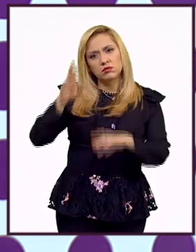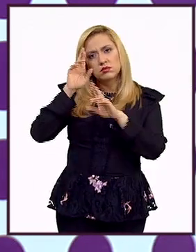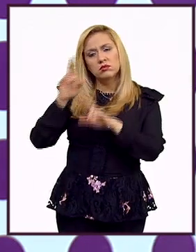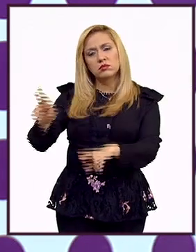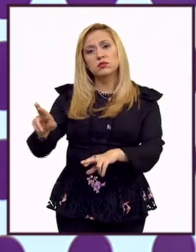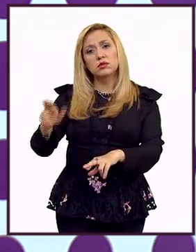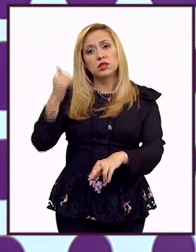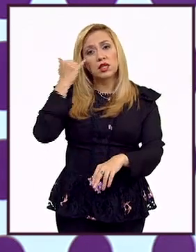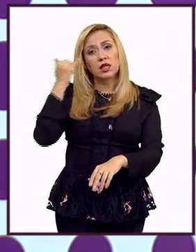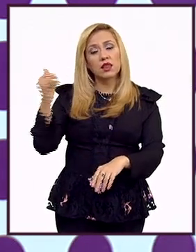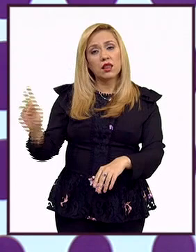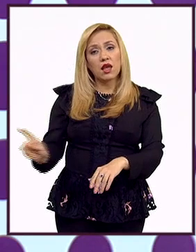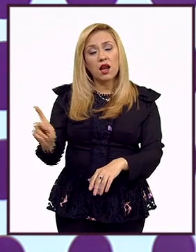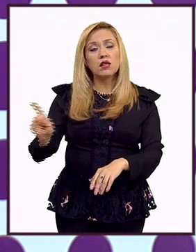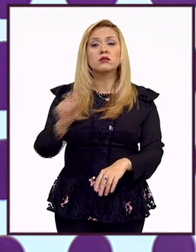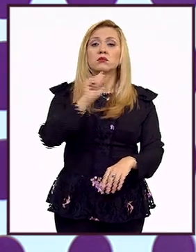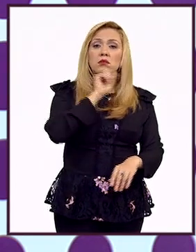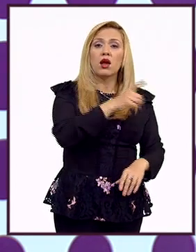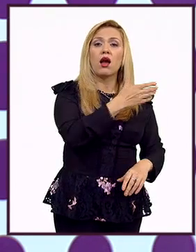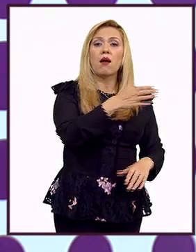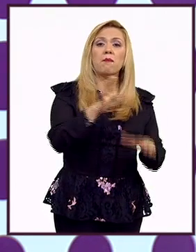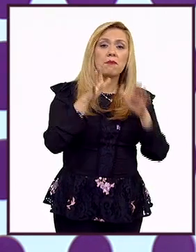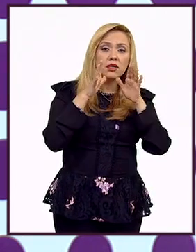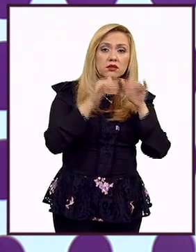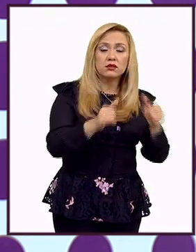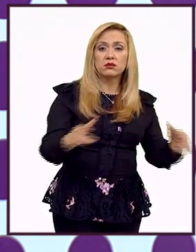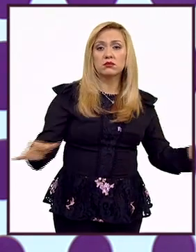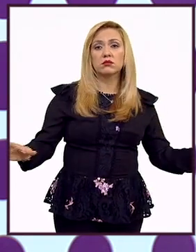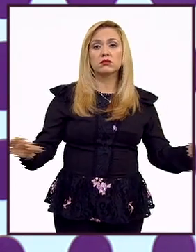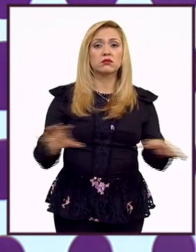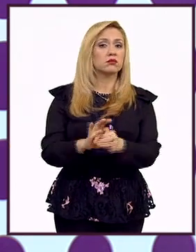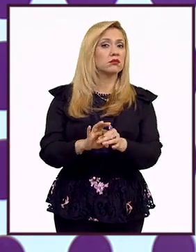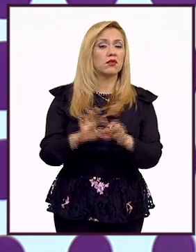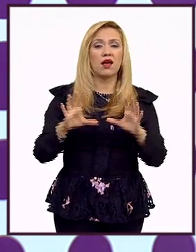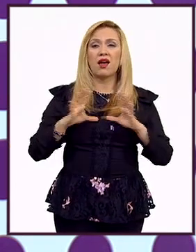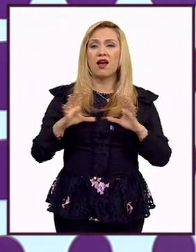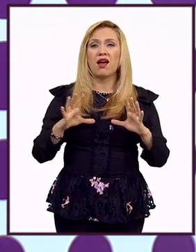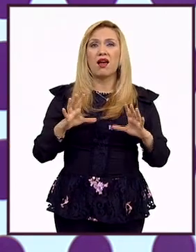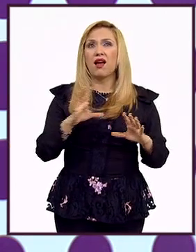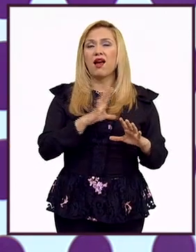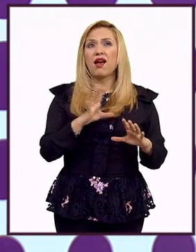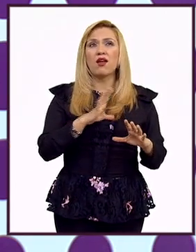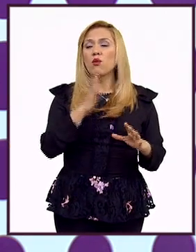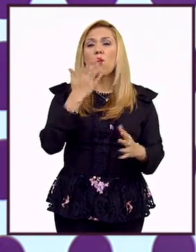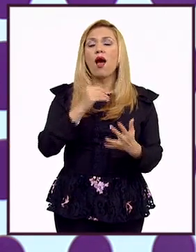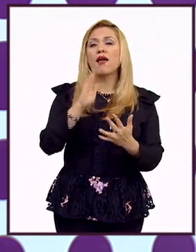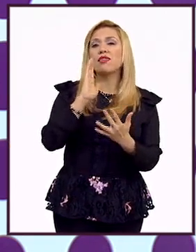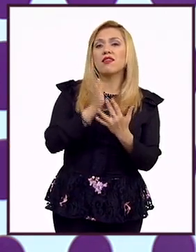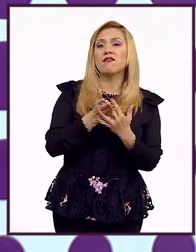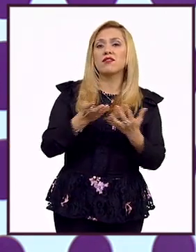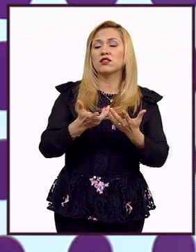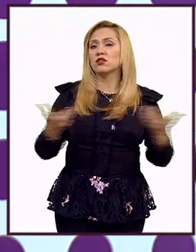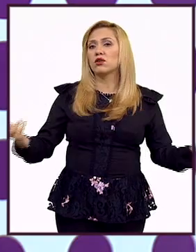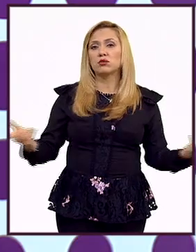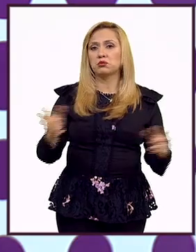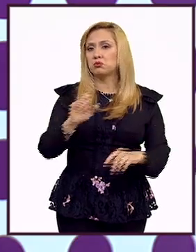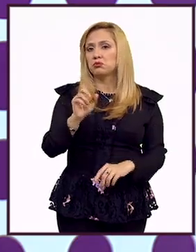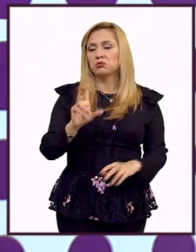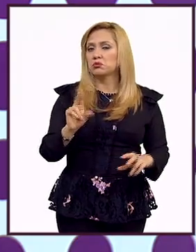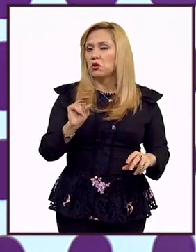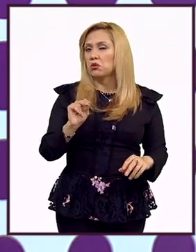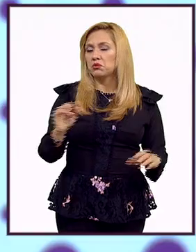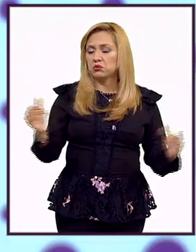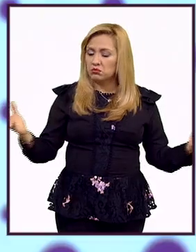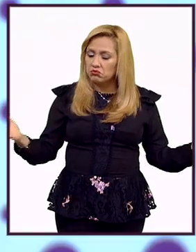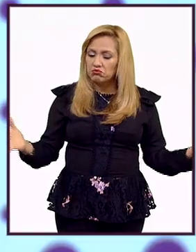los campesinos, y reconocer a los campesinos es reconocer a los indígenas. Ahí no hay una división, no hay una sectorización en ese sentido. Eso